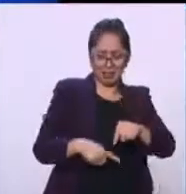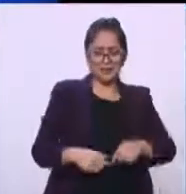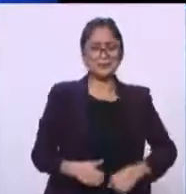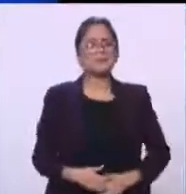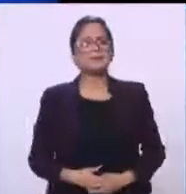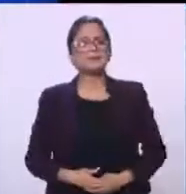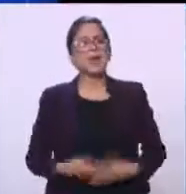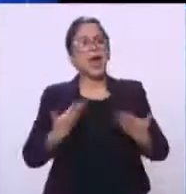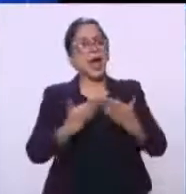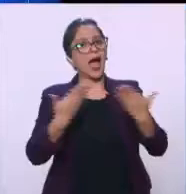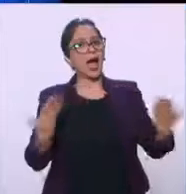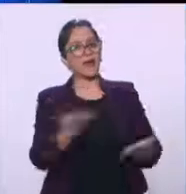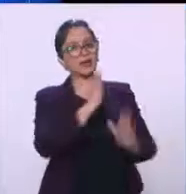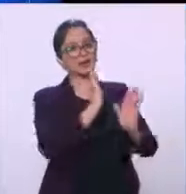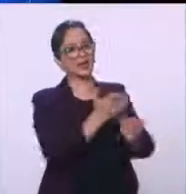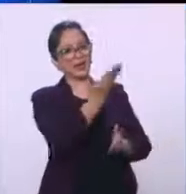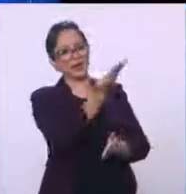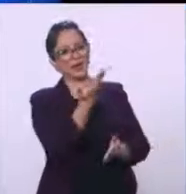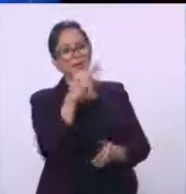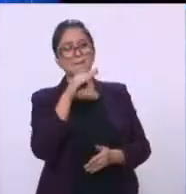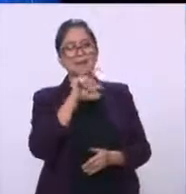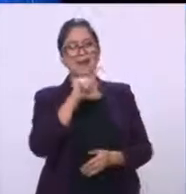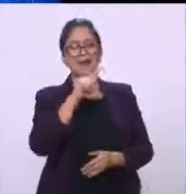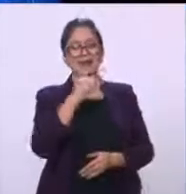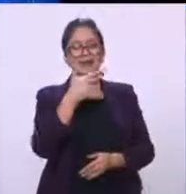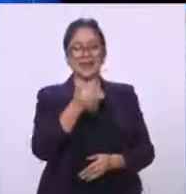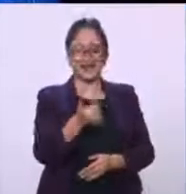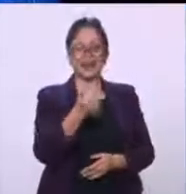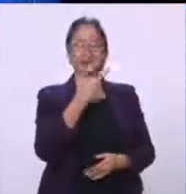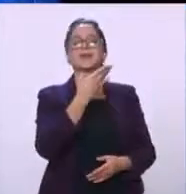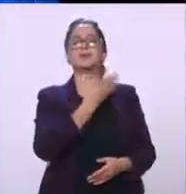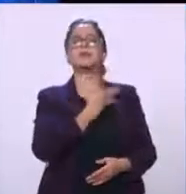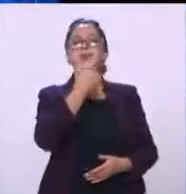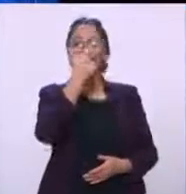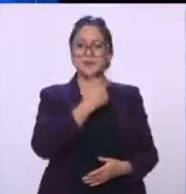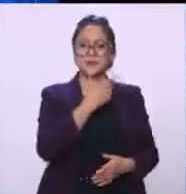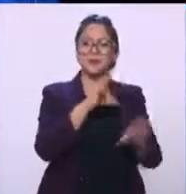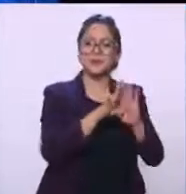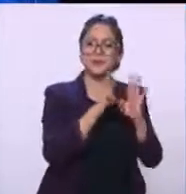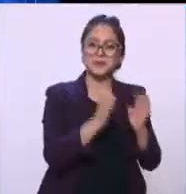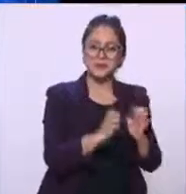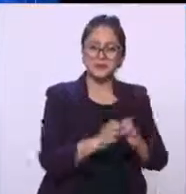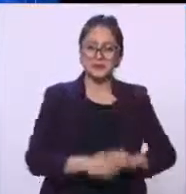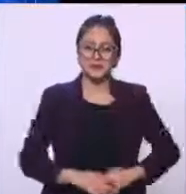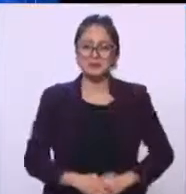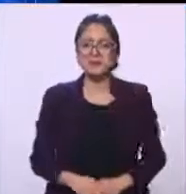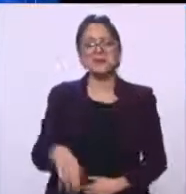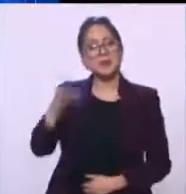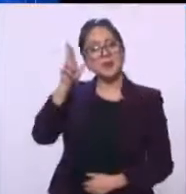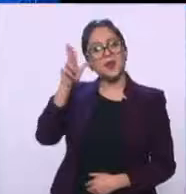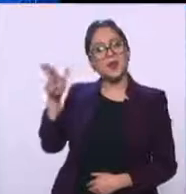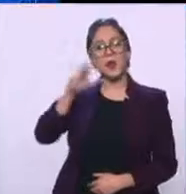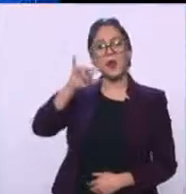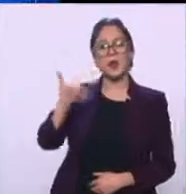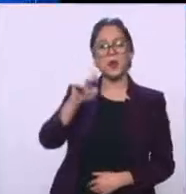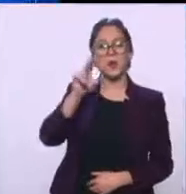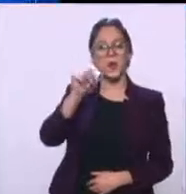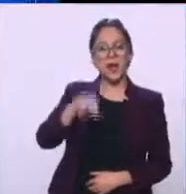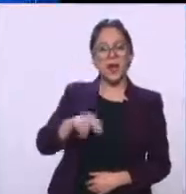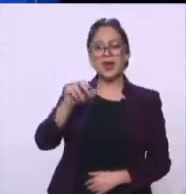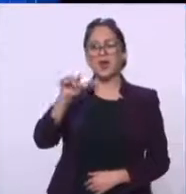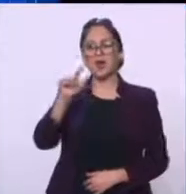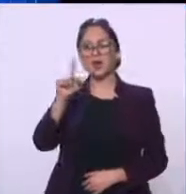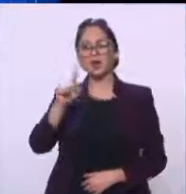Samarripa, ya se integró, la saludamos con mucho gusto. Marta, ¿cómo estás? Hola, ¿qué tal? Juan, Azul. ¿Cómo estás, Marta? Qué